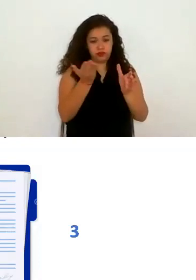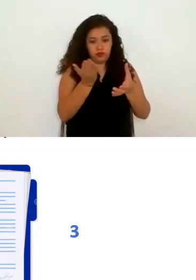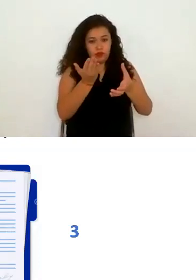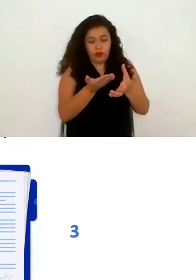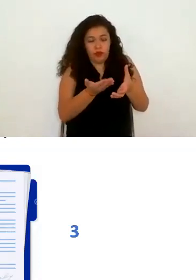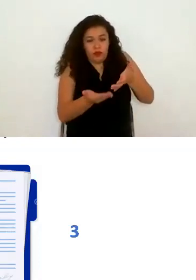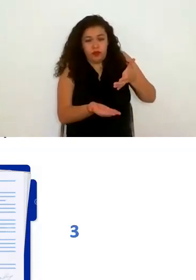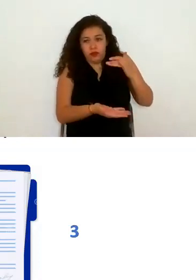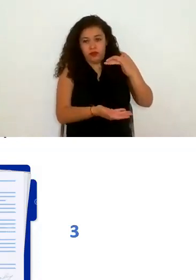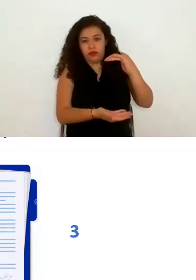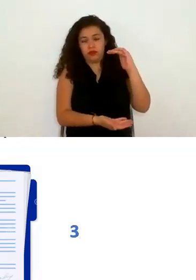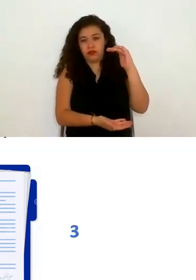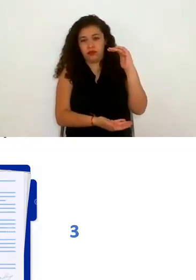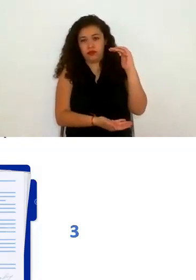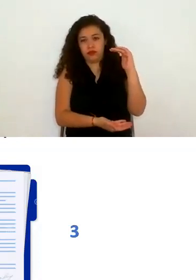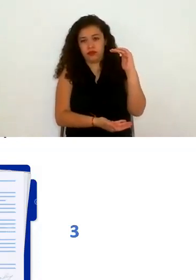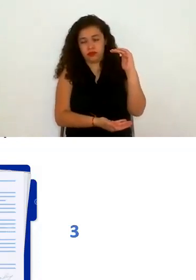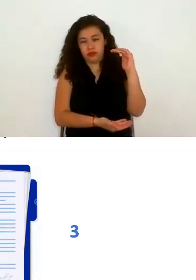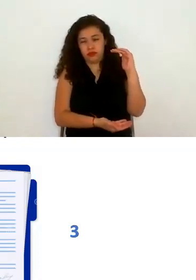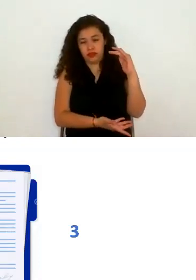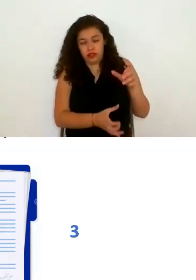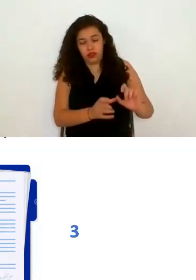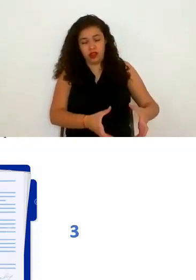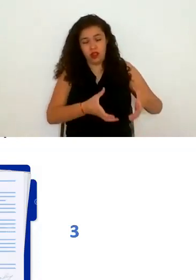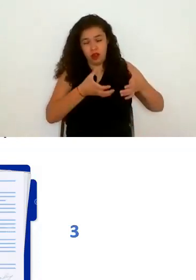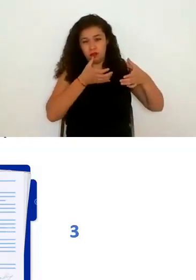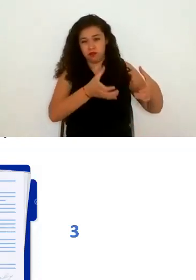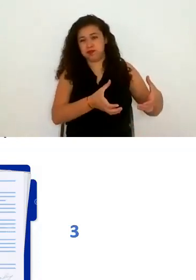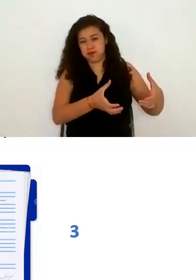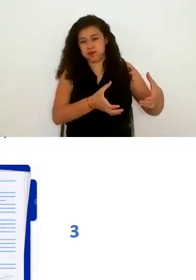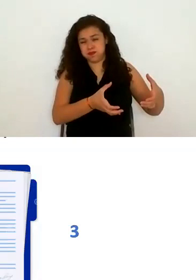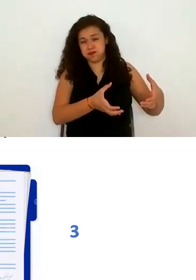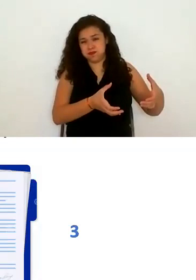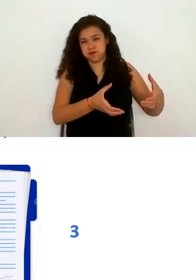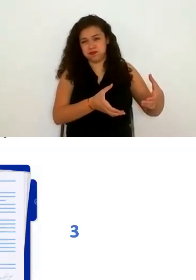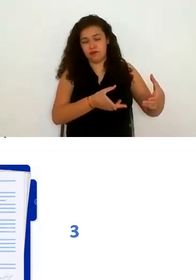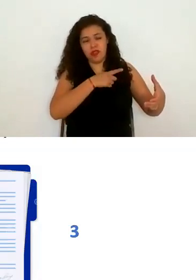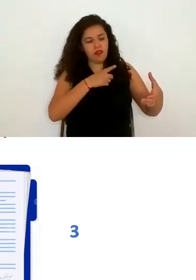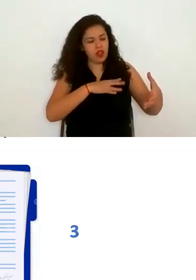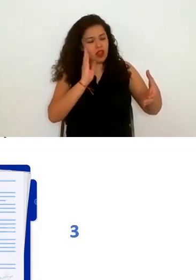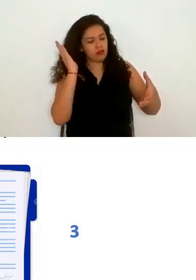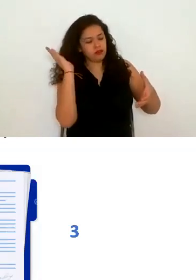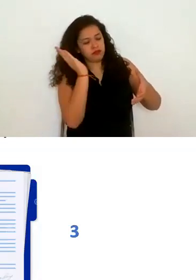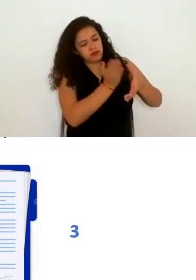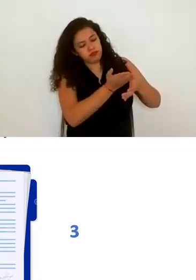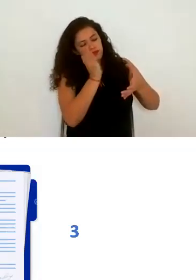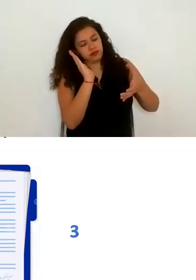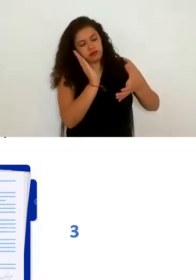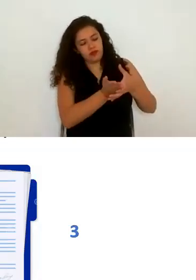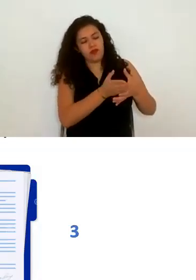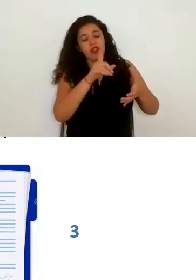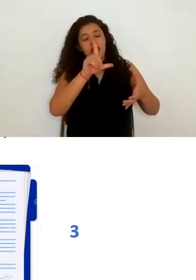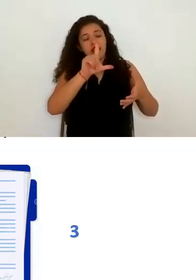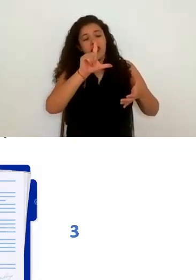institución, podría volverse muy grueso. Entonces hay que dividir en